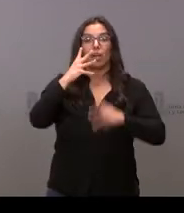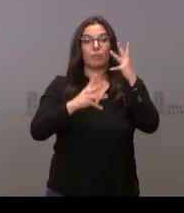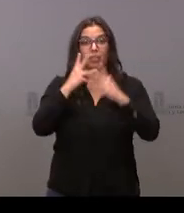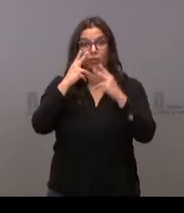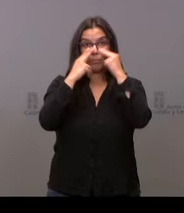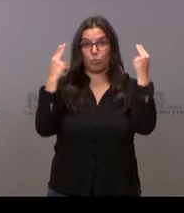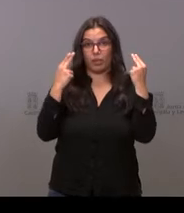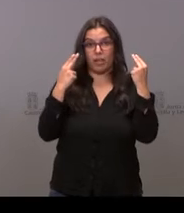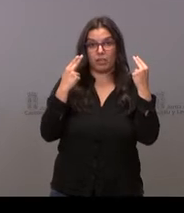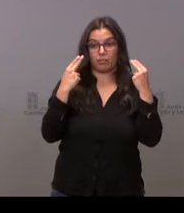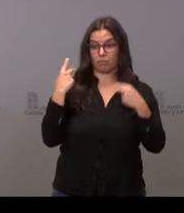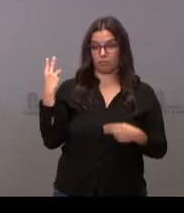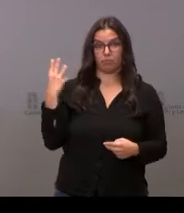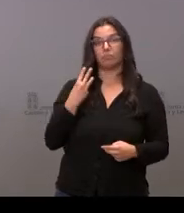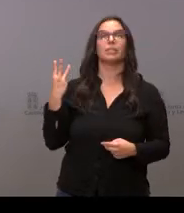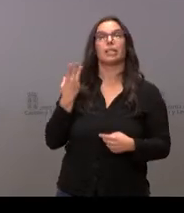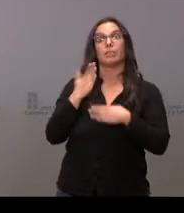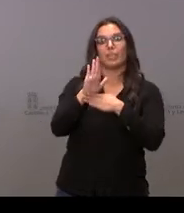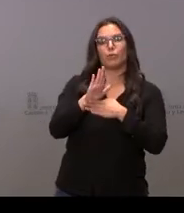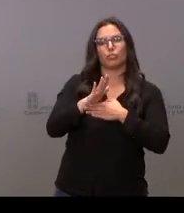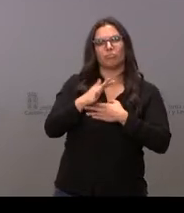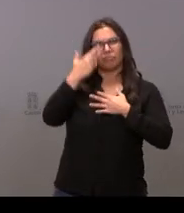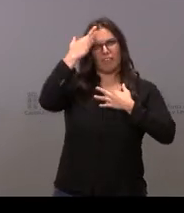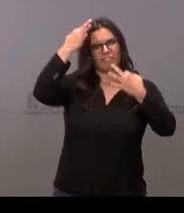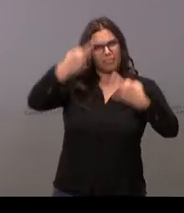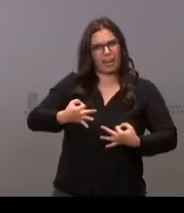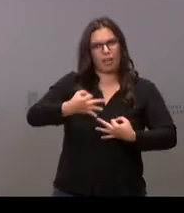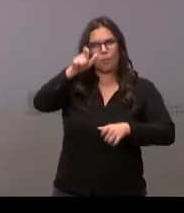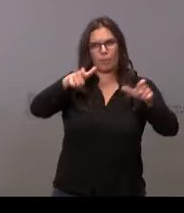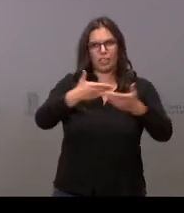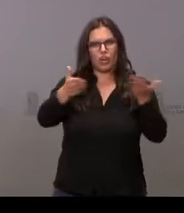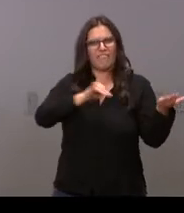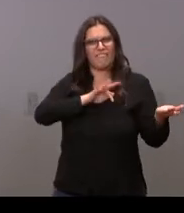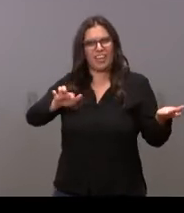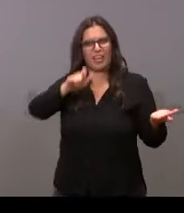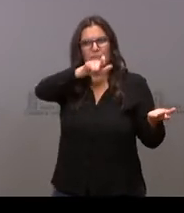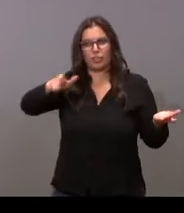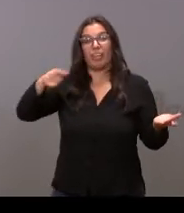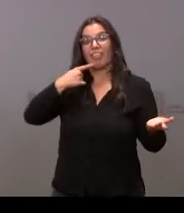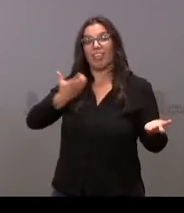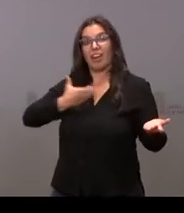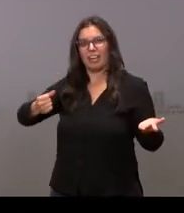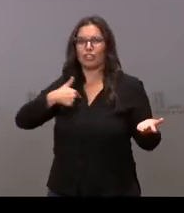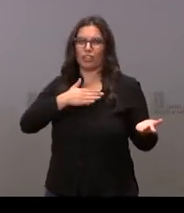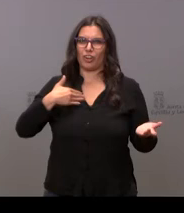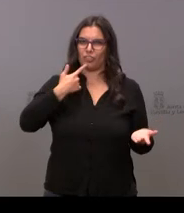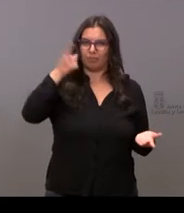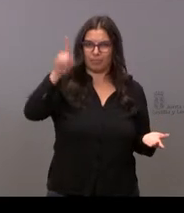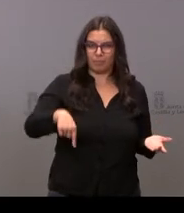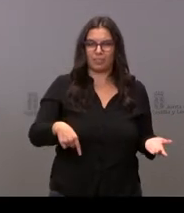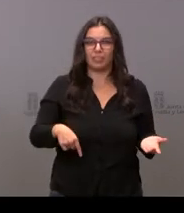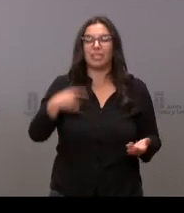aquí representadas creemos en los salmantinos lo ha dicho muy bien el alcalde pero yo quisiera remarcar lo salamanca